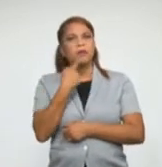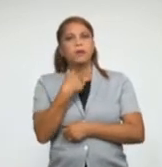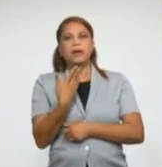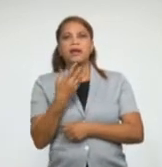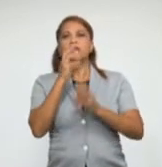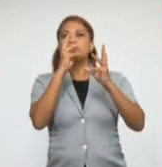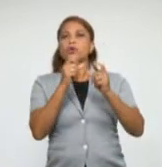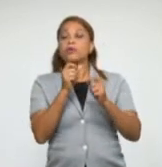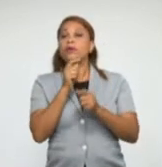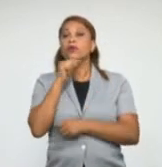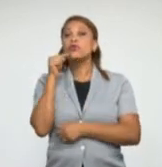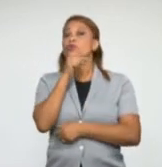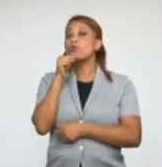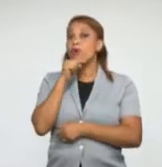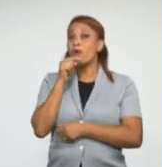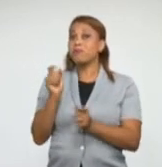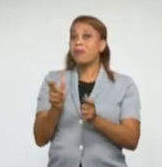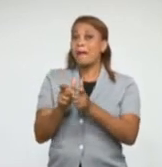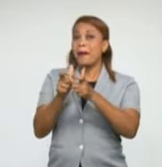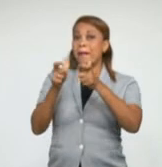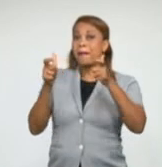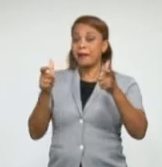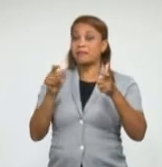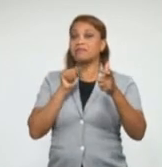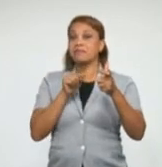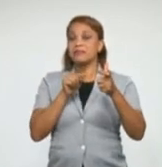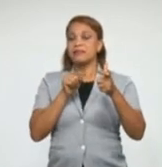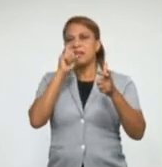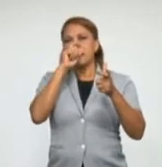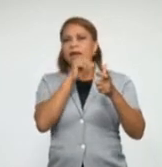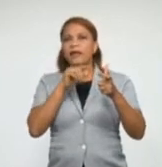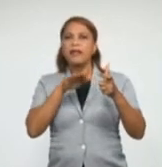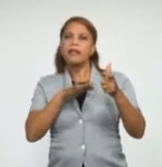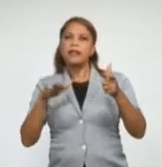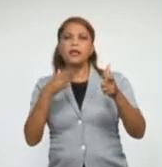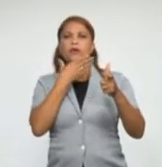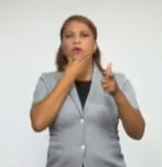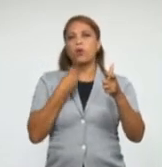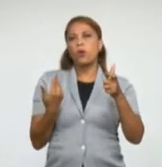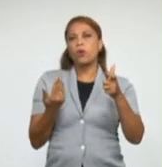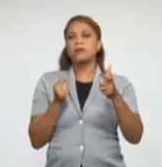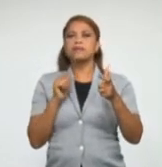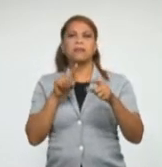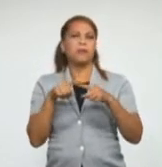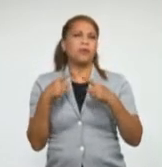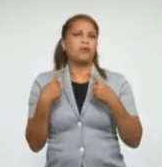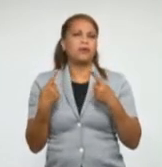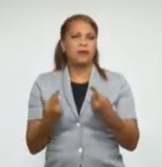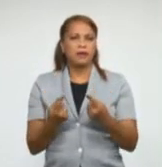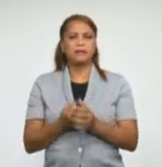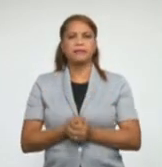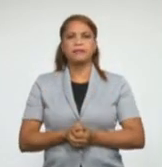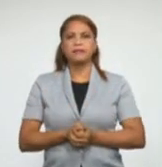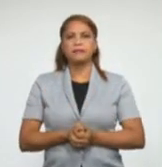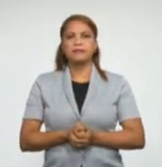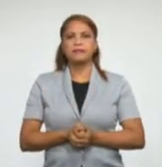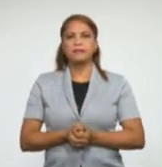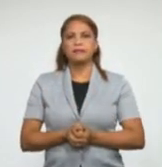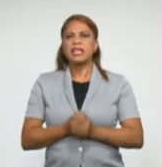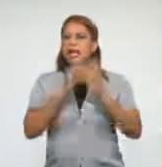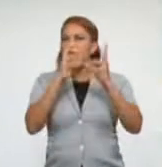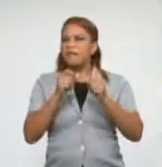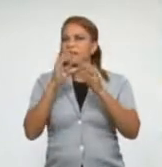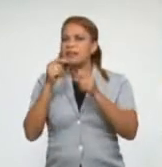rojos en esta jornada, en edades pediátricas? ¿Cuál es la incidencia de la COVID-19 en edades pediátricas? Bueno,